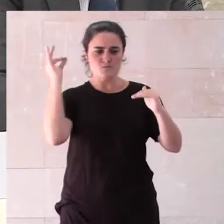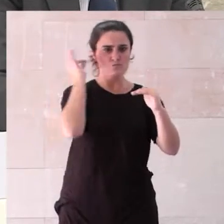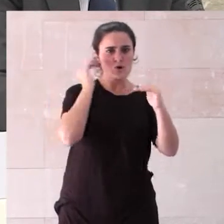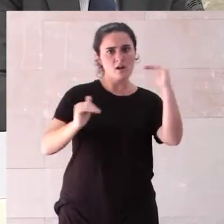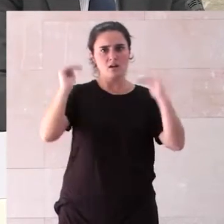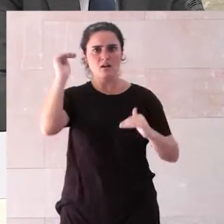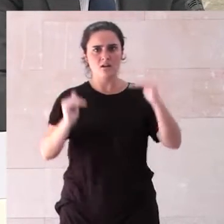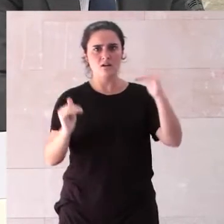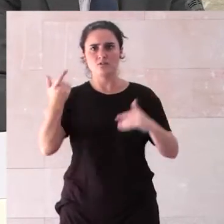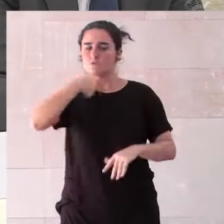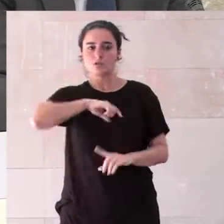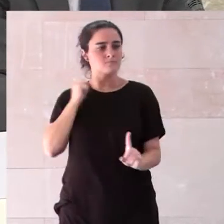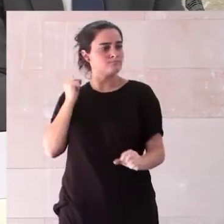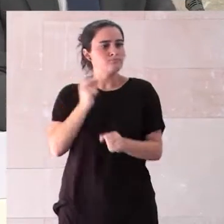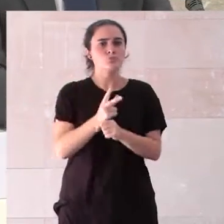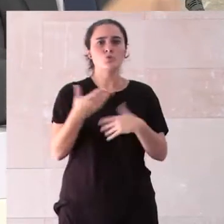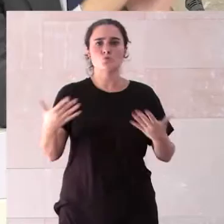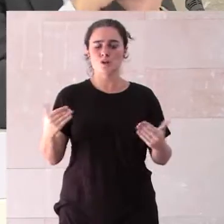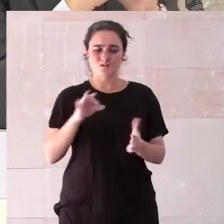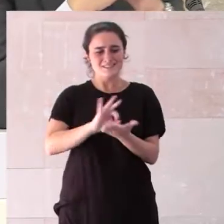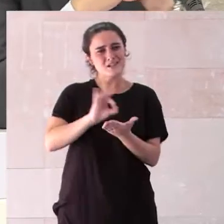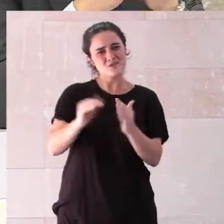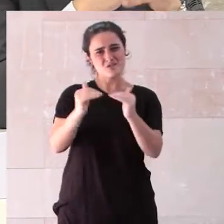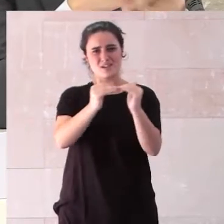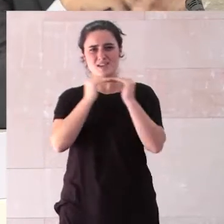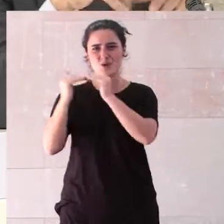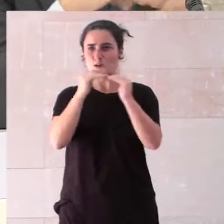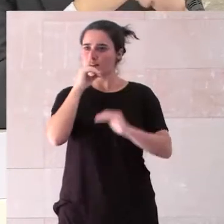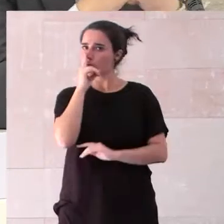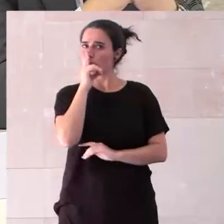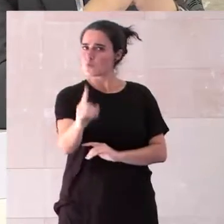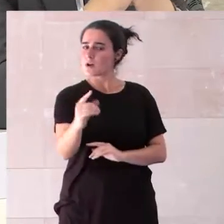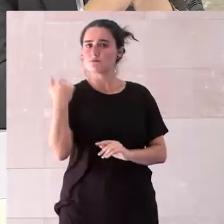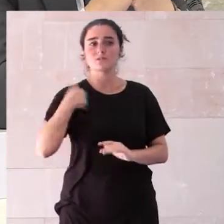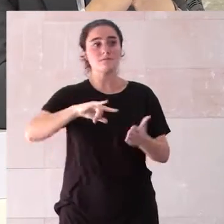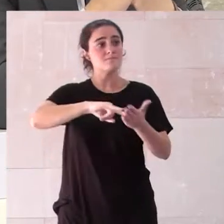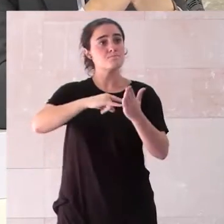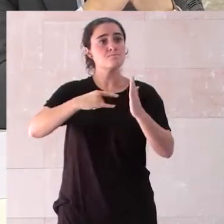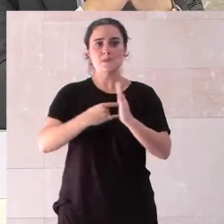un servicio de igualdad que se encargó un año después de realizar el primer plan